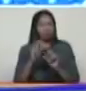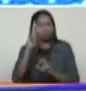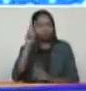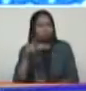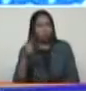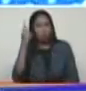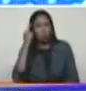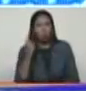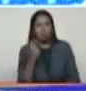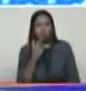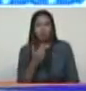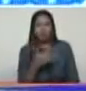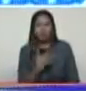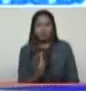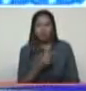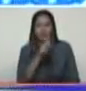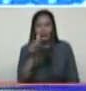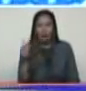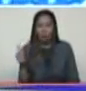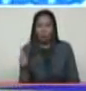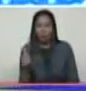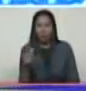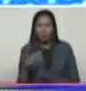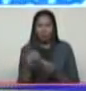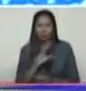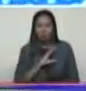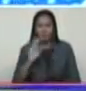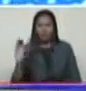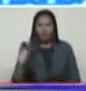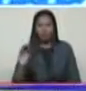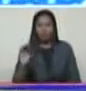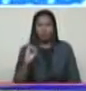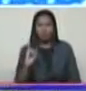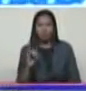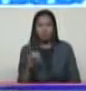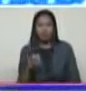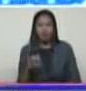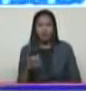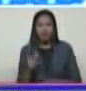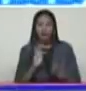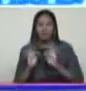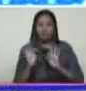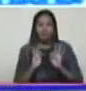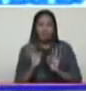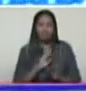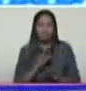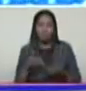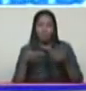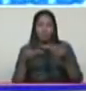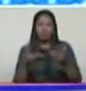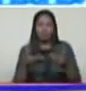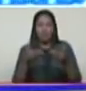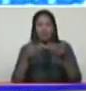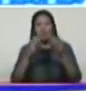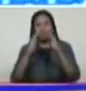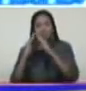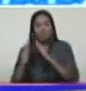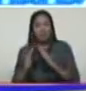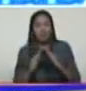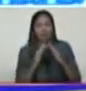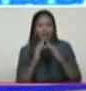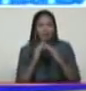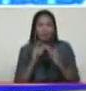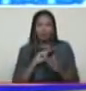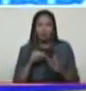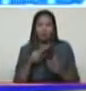yo quería decirle a ustedes, compañeros, compatriotas, que están aquí en este acto tan hermoso de entrega de vivienda, que